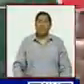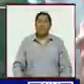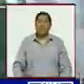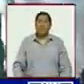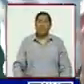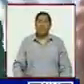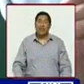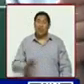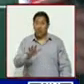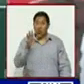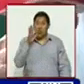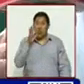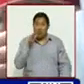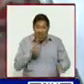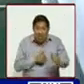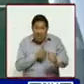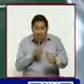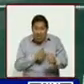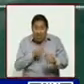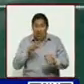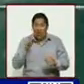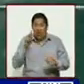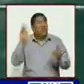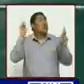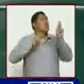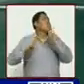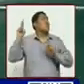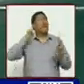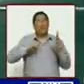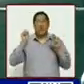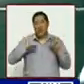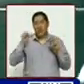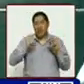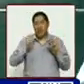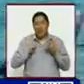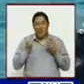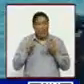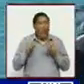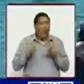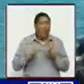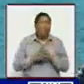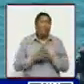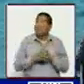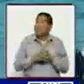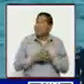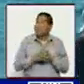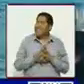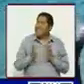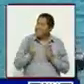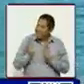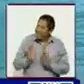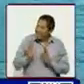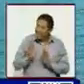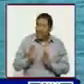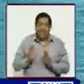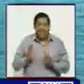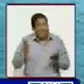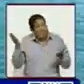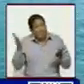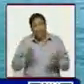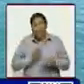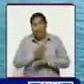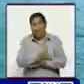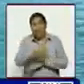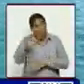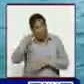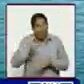¿Y te seguía tu mami detrás? ¿No estaba preocupada? Estaba preocupada. No quería que vaya, pero es el estrecho Tequino.